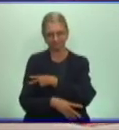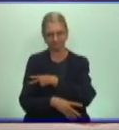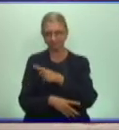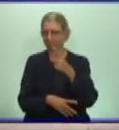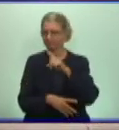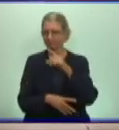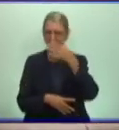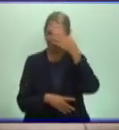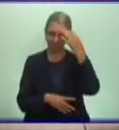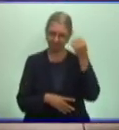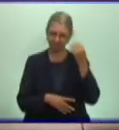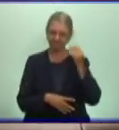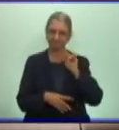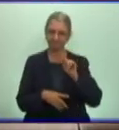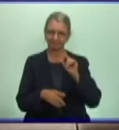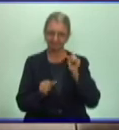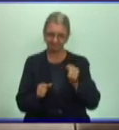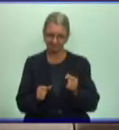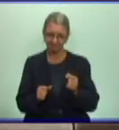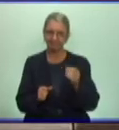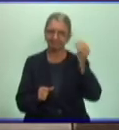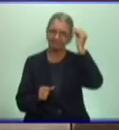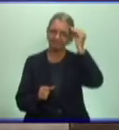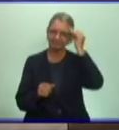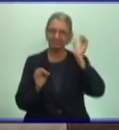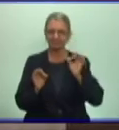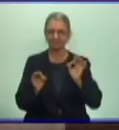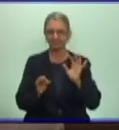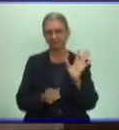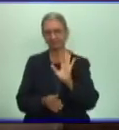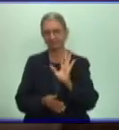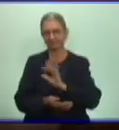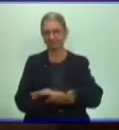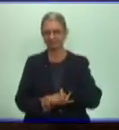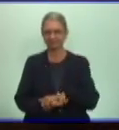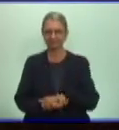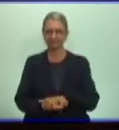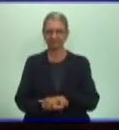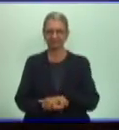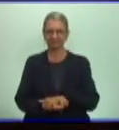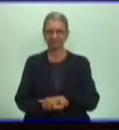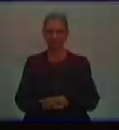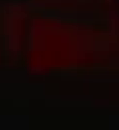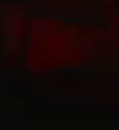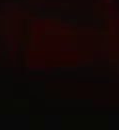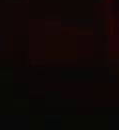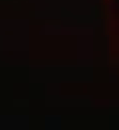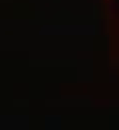olvide que siempre las citas aquí, donde siempre se aprende.